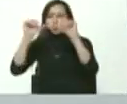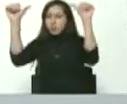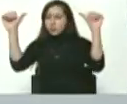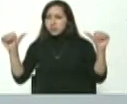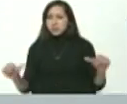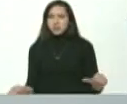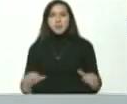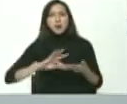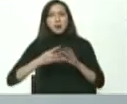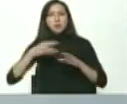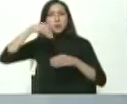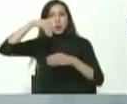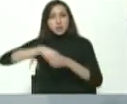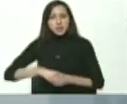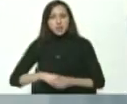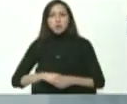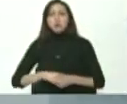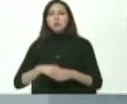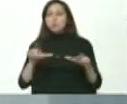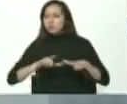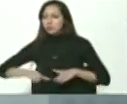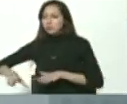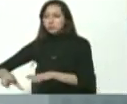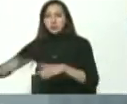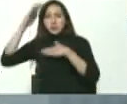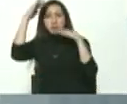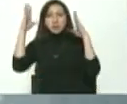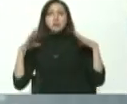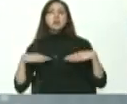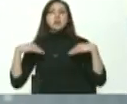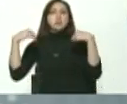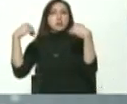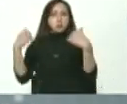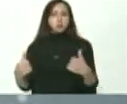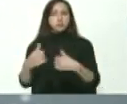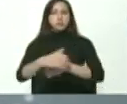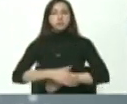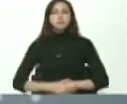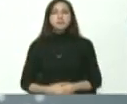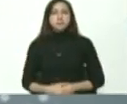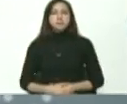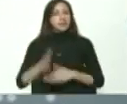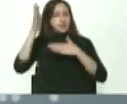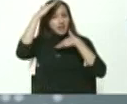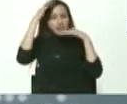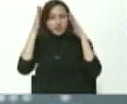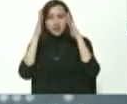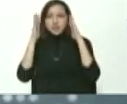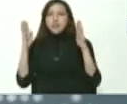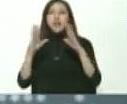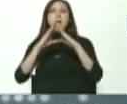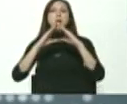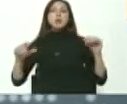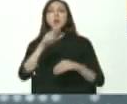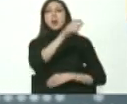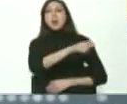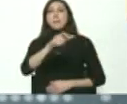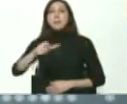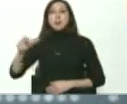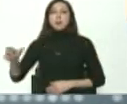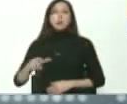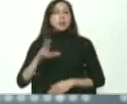barrio adentro, de los ambulatorios, atender, Omar, atender a todo el personal de